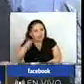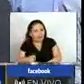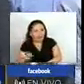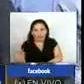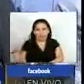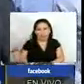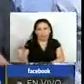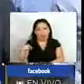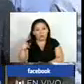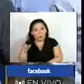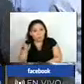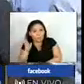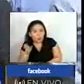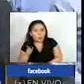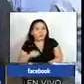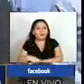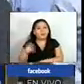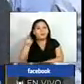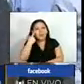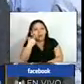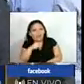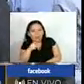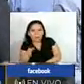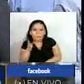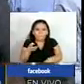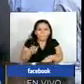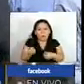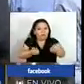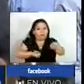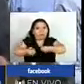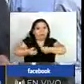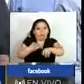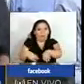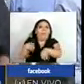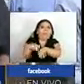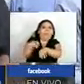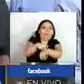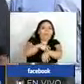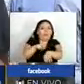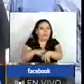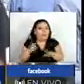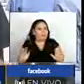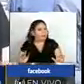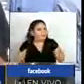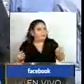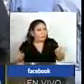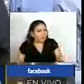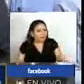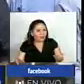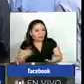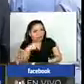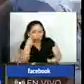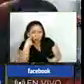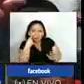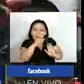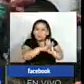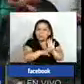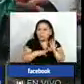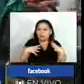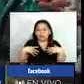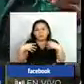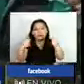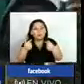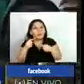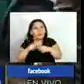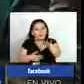insisto, en los buses, en los camiones, en los microbuses, en los camiones, en los picas, y sin medidas sanitarias. Pero con la